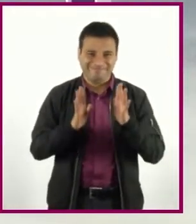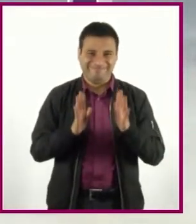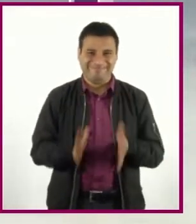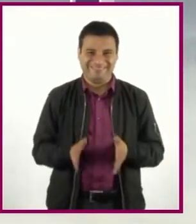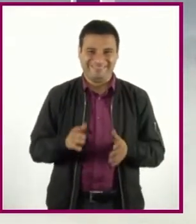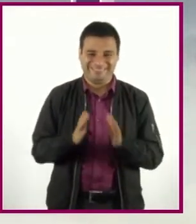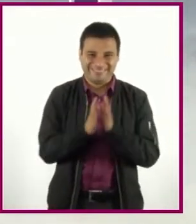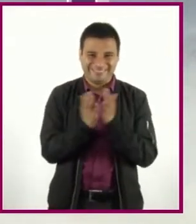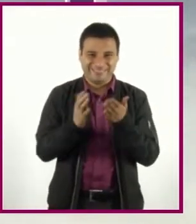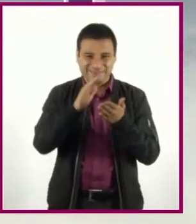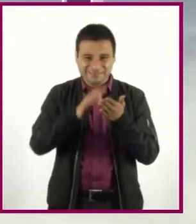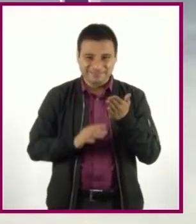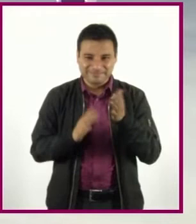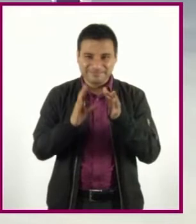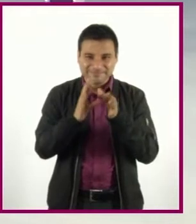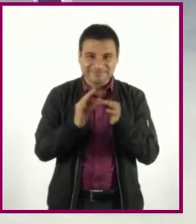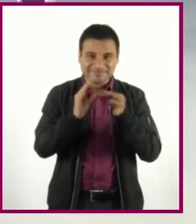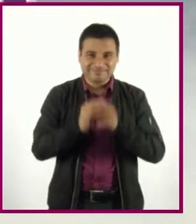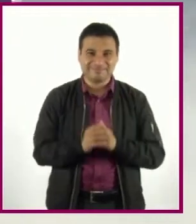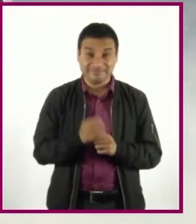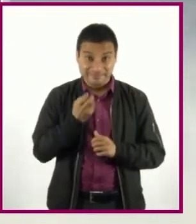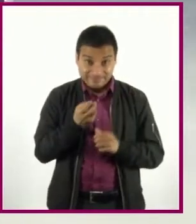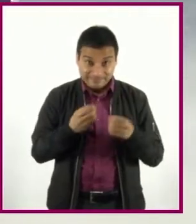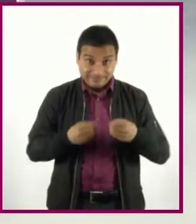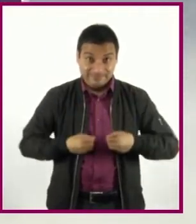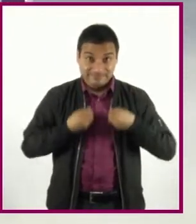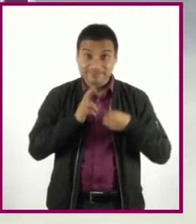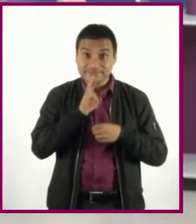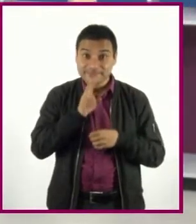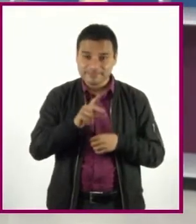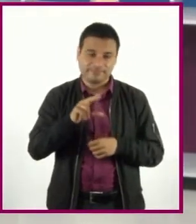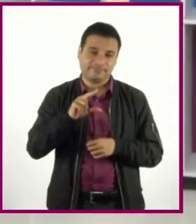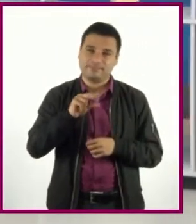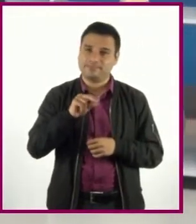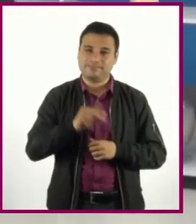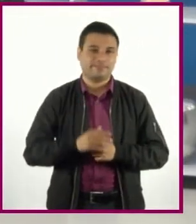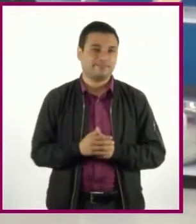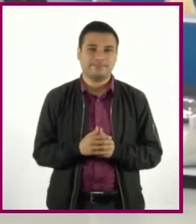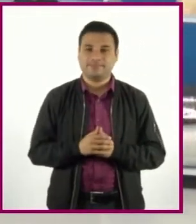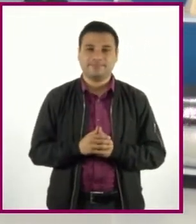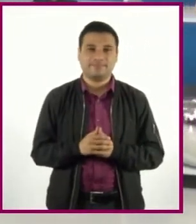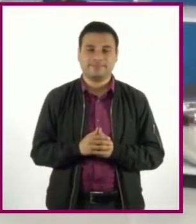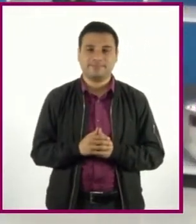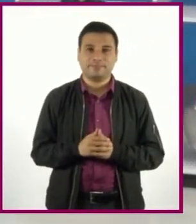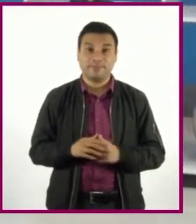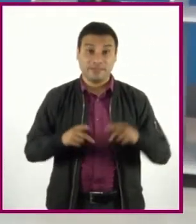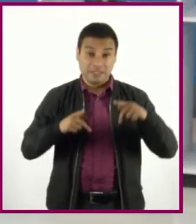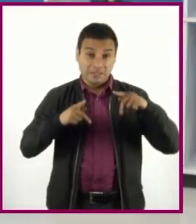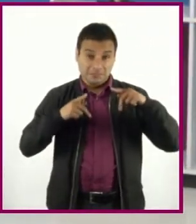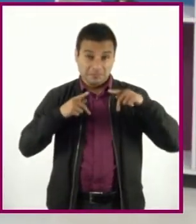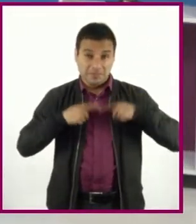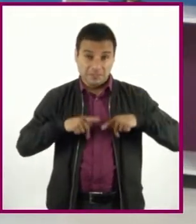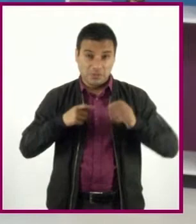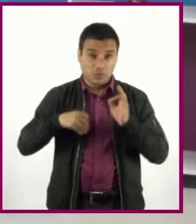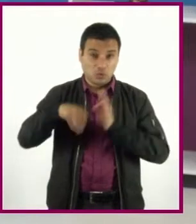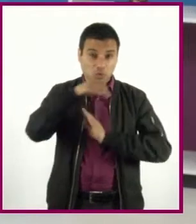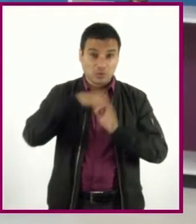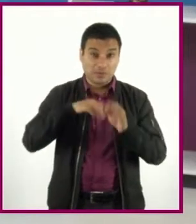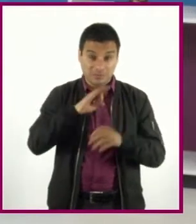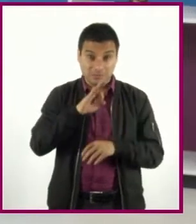inicial, esto no les garantiza que su vida mejore. No todas las personas tienen la oportunidad de